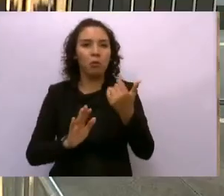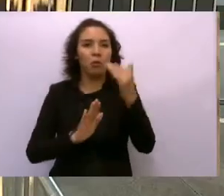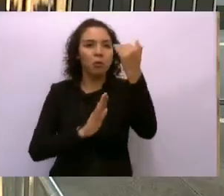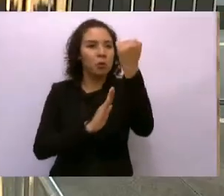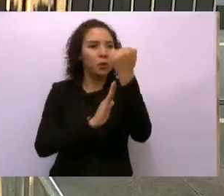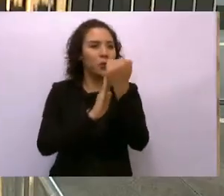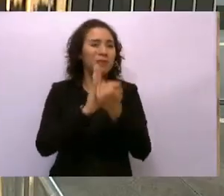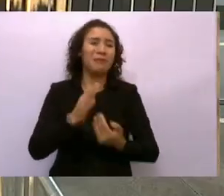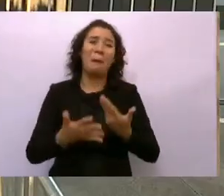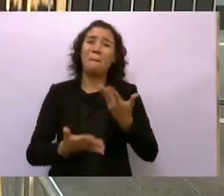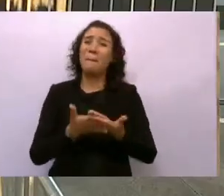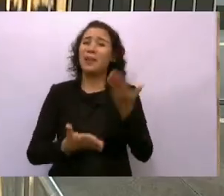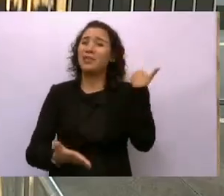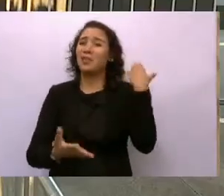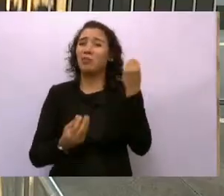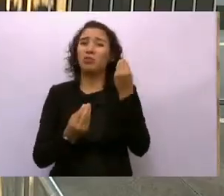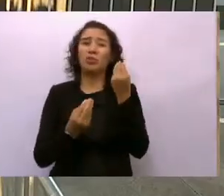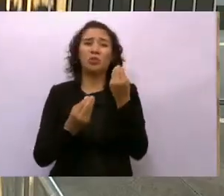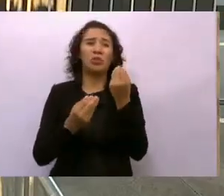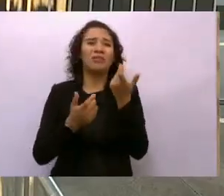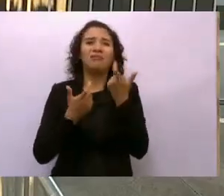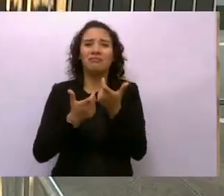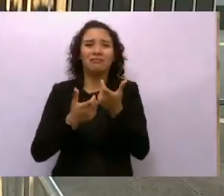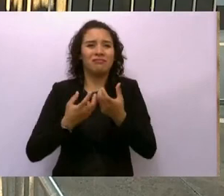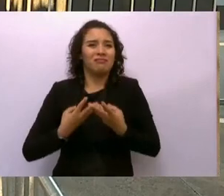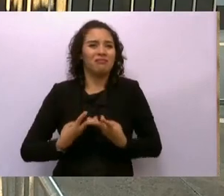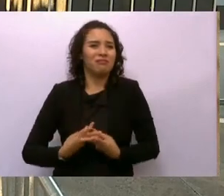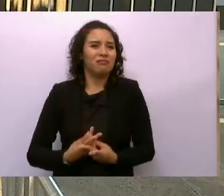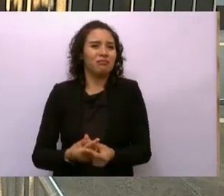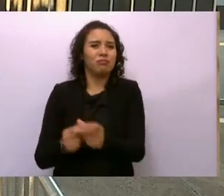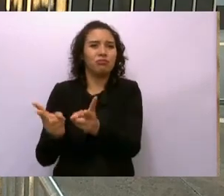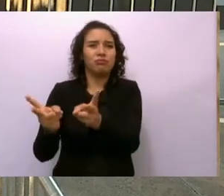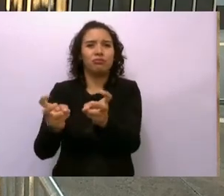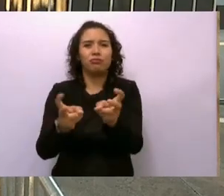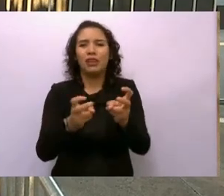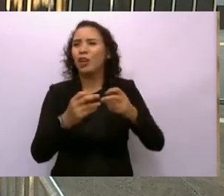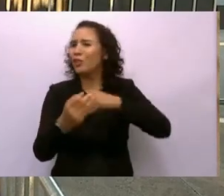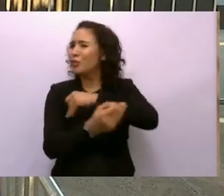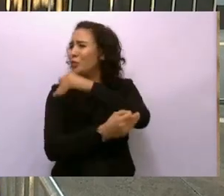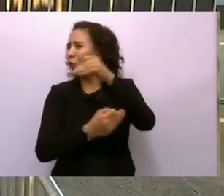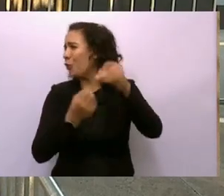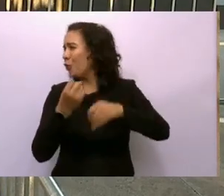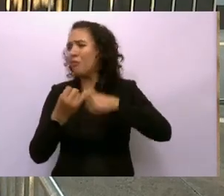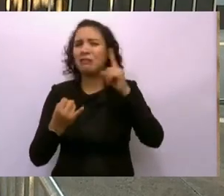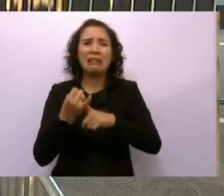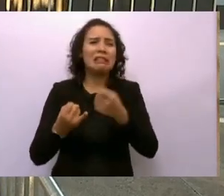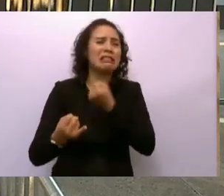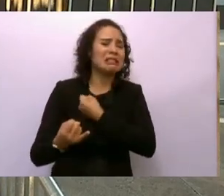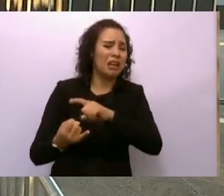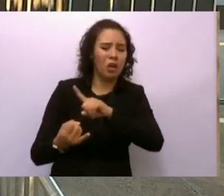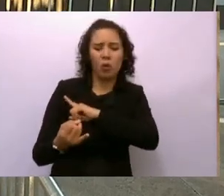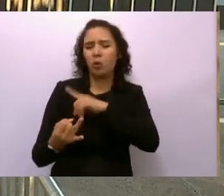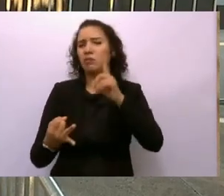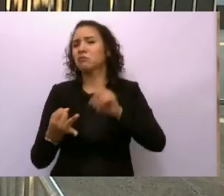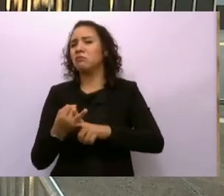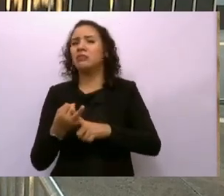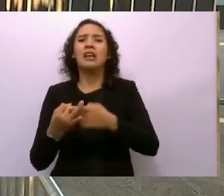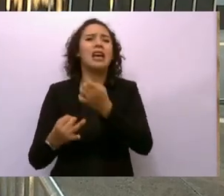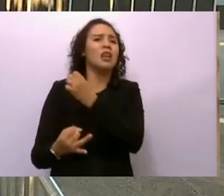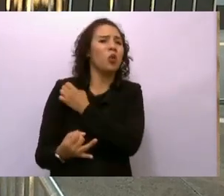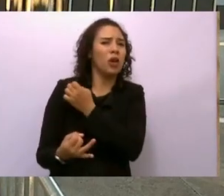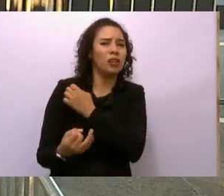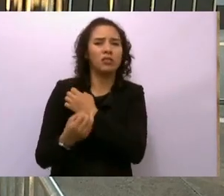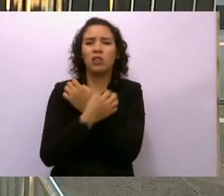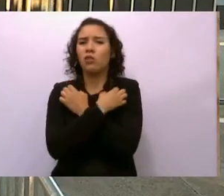porque era muchísimo el dinero que se robaban en todo, en salud, en